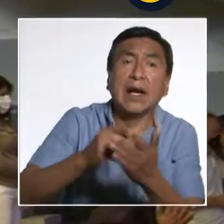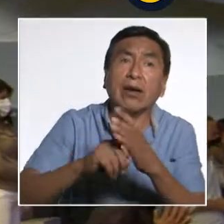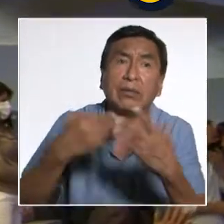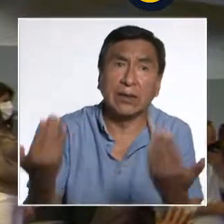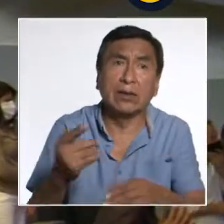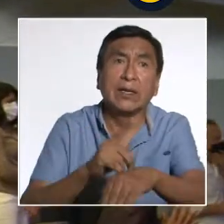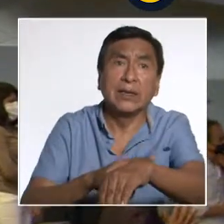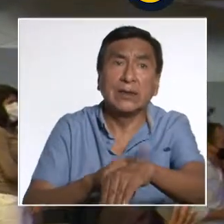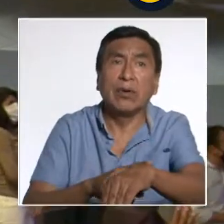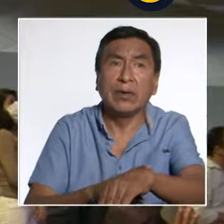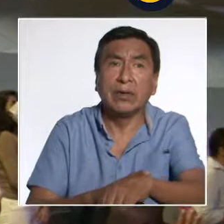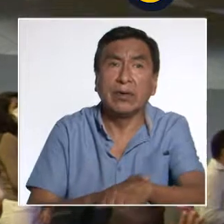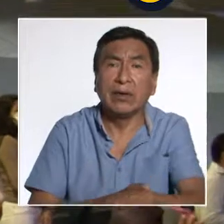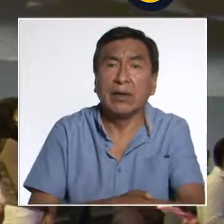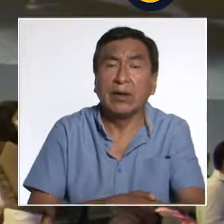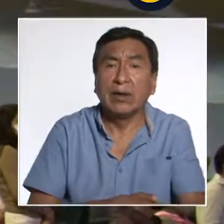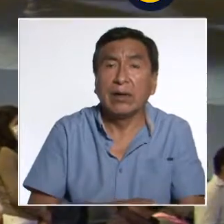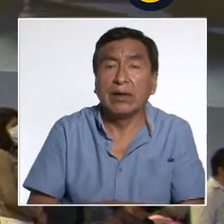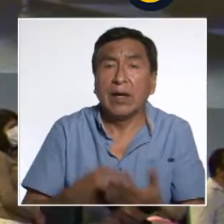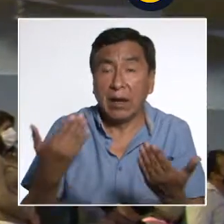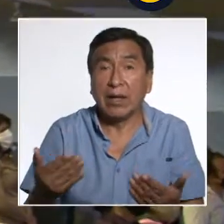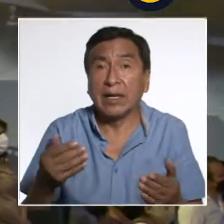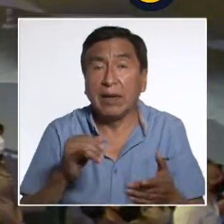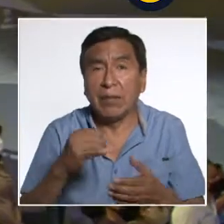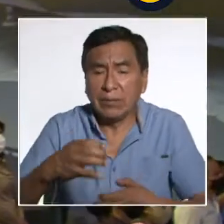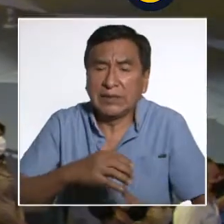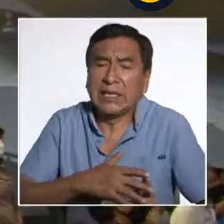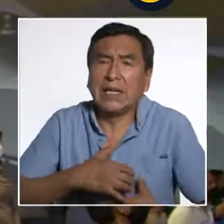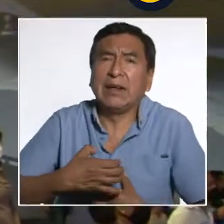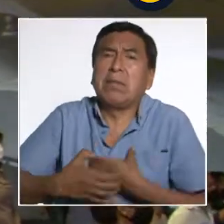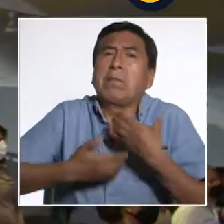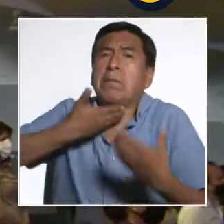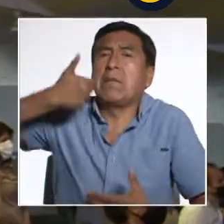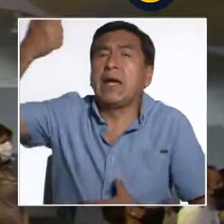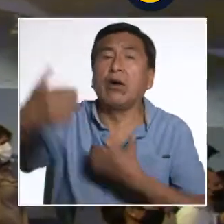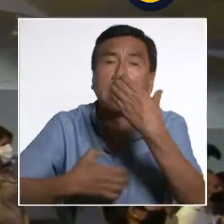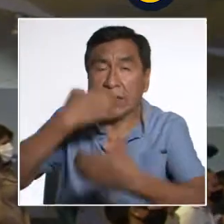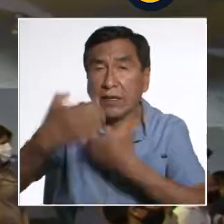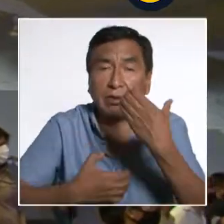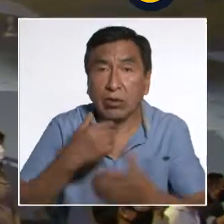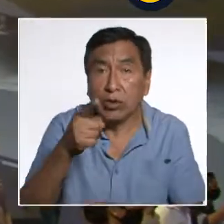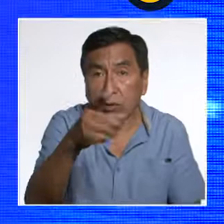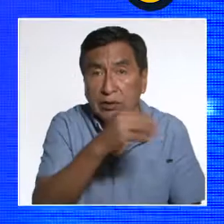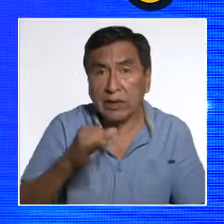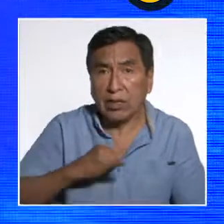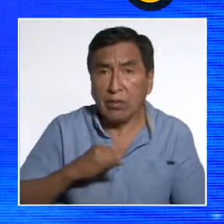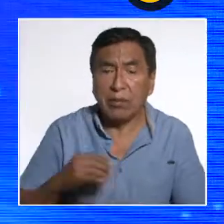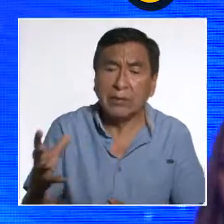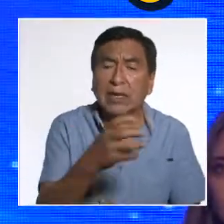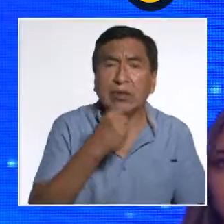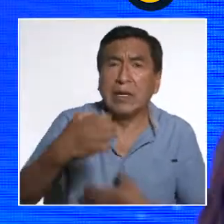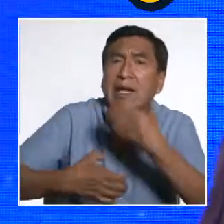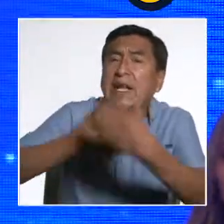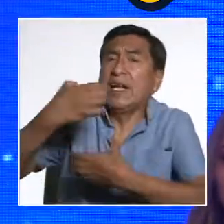este momento. Así que usted y yo vamos a sacar el mejor grito. Usted y yo vamos a sacar el